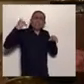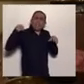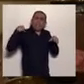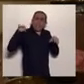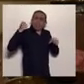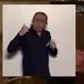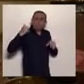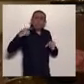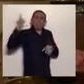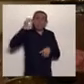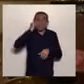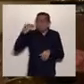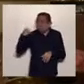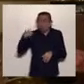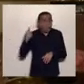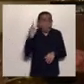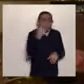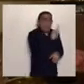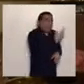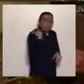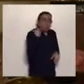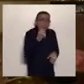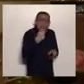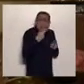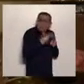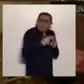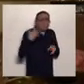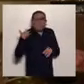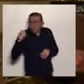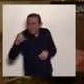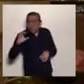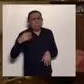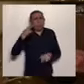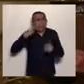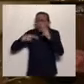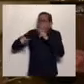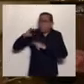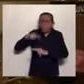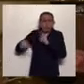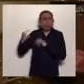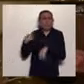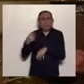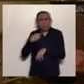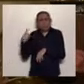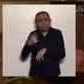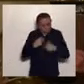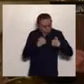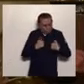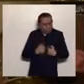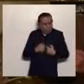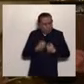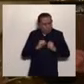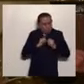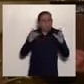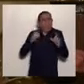llamado. Sí, el Señor que nos llama a cada uno por nuestro nombre, que busca realmente que tengamos el